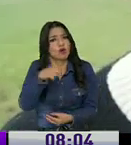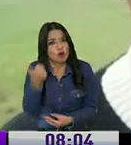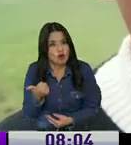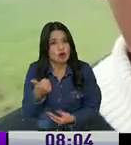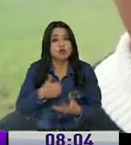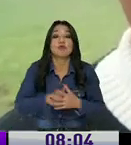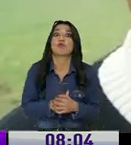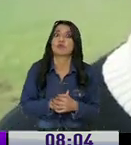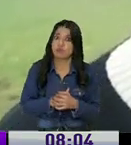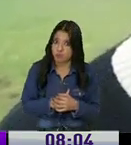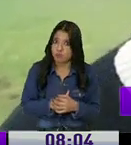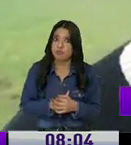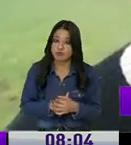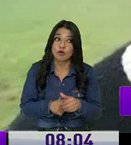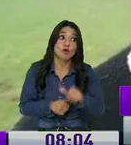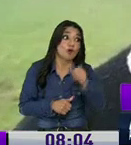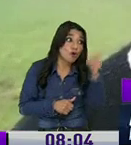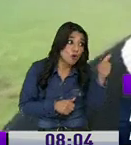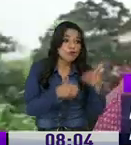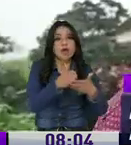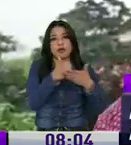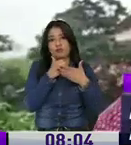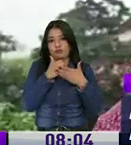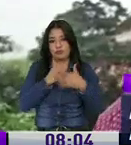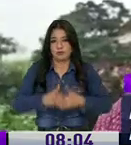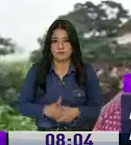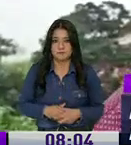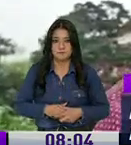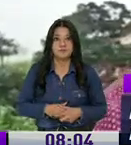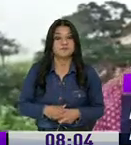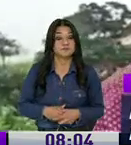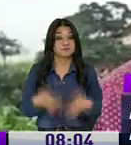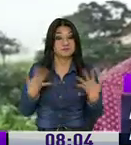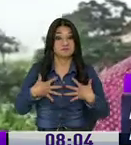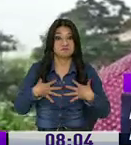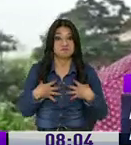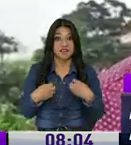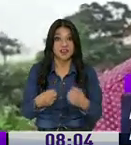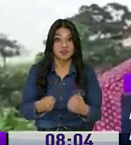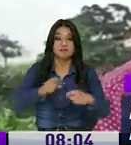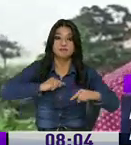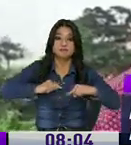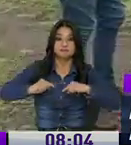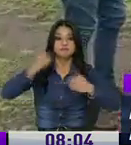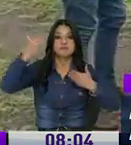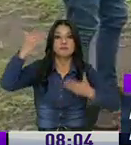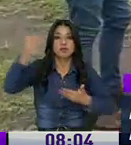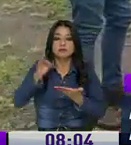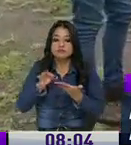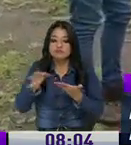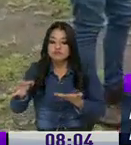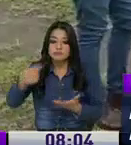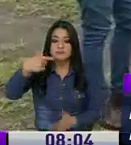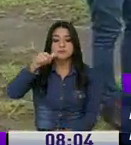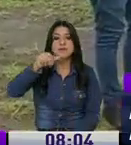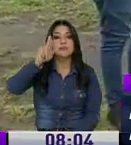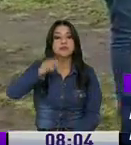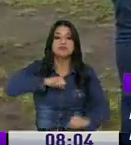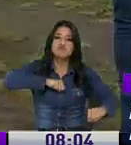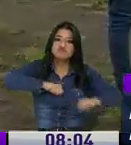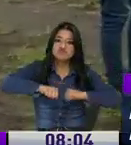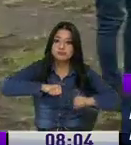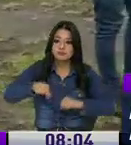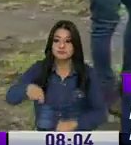dale sacando y otros me vinieron a ayudar. Por este incomparable acto valiente, el jefe político del Cantón Girón realiza acciones para lograr